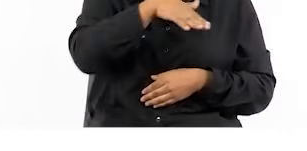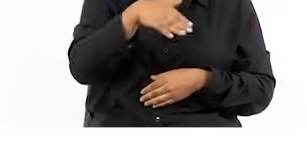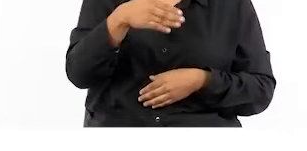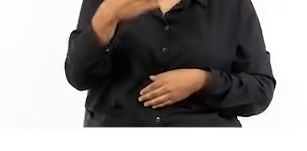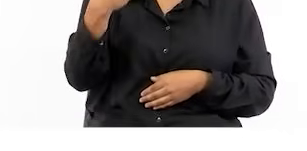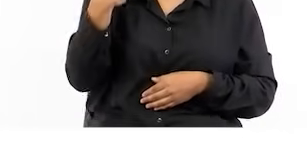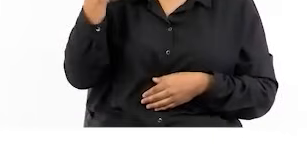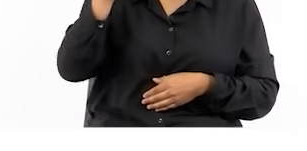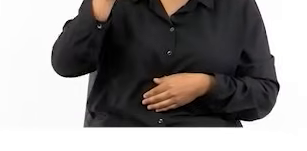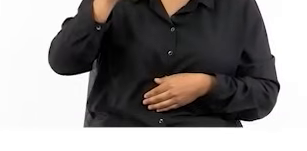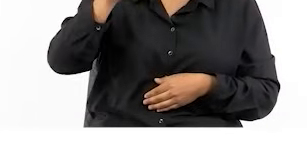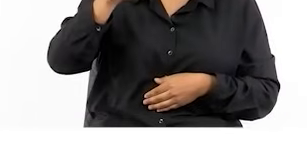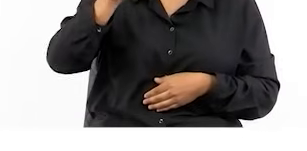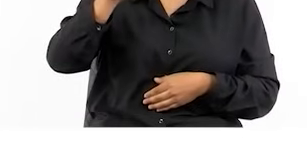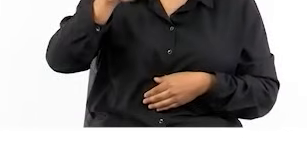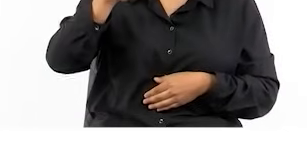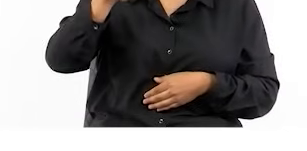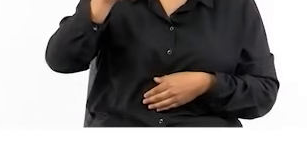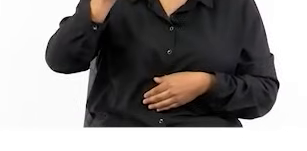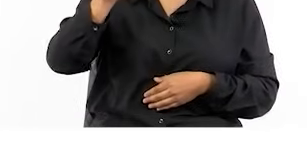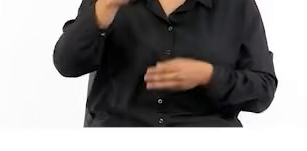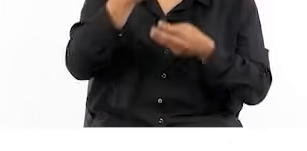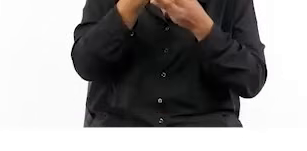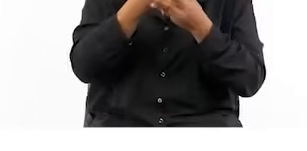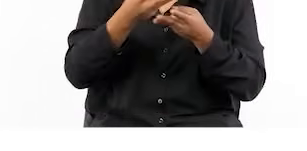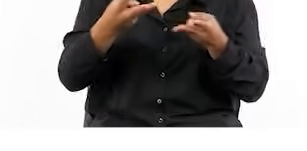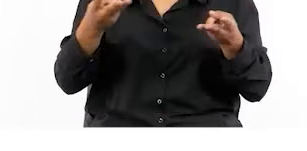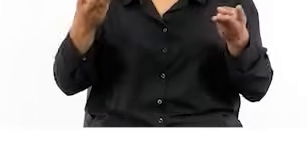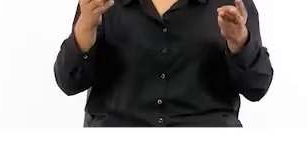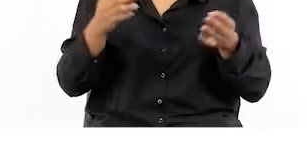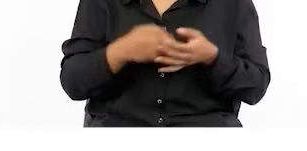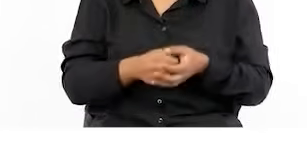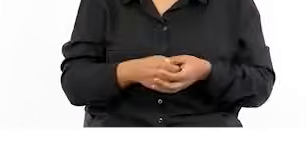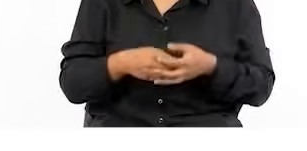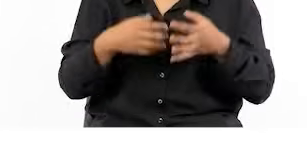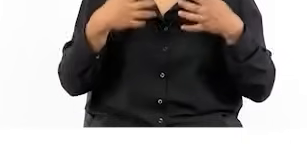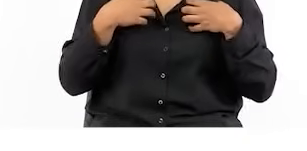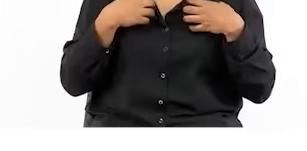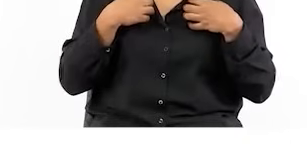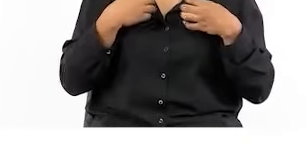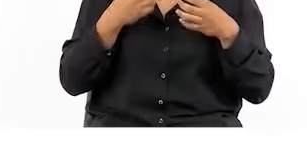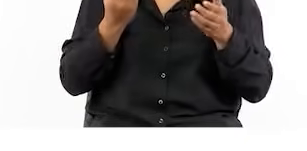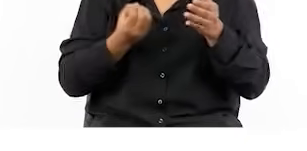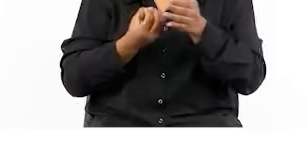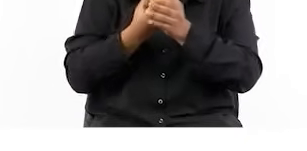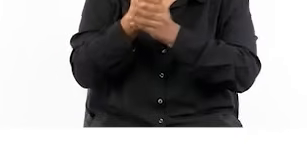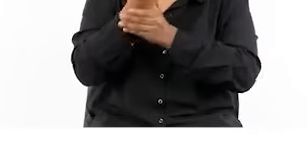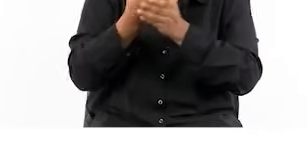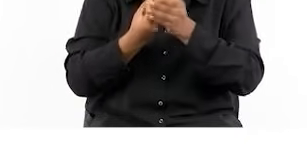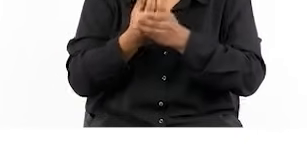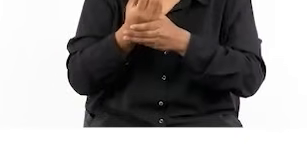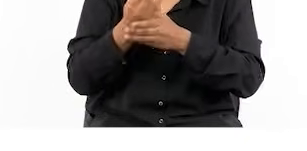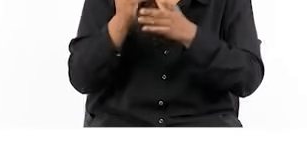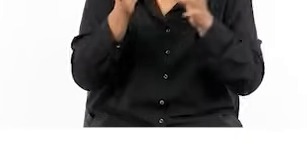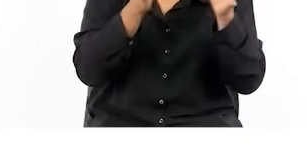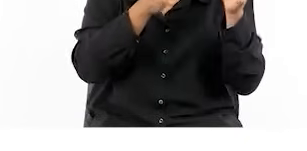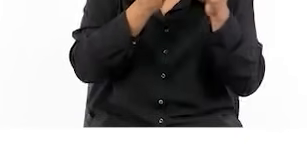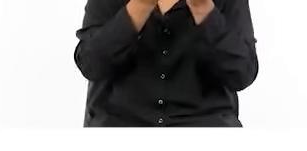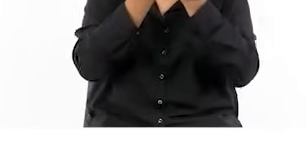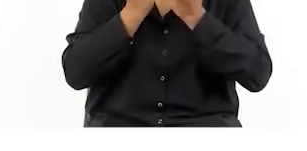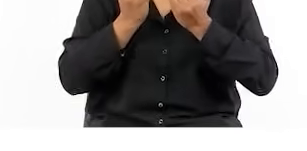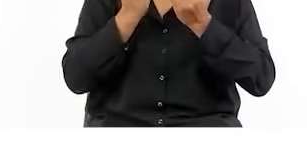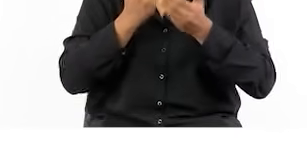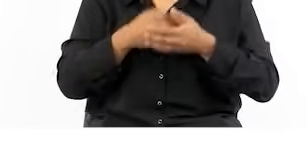suelo es una capa compuesta de minerales, materia orgánica y también diminutos